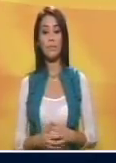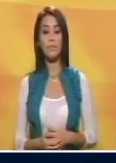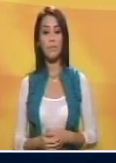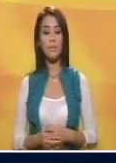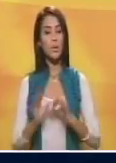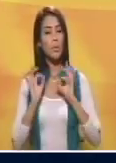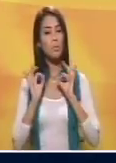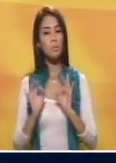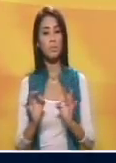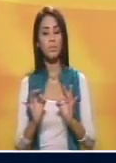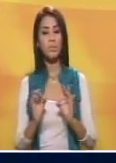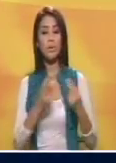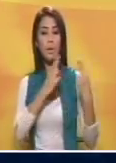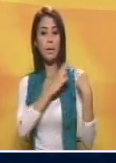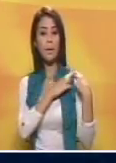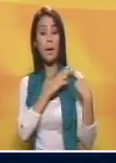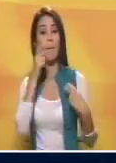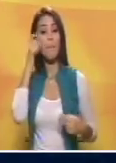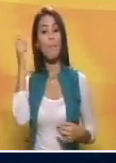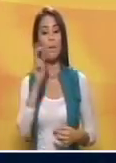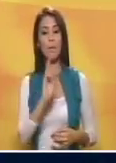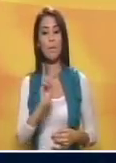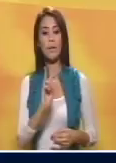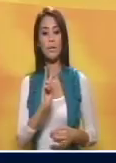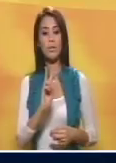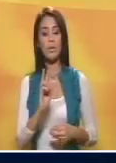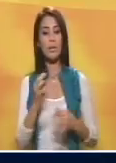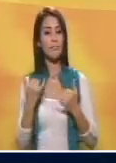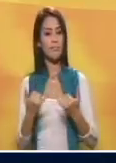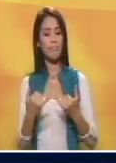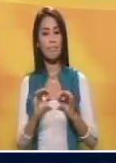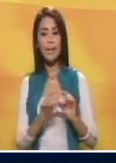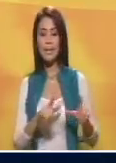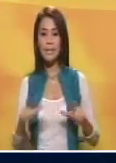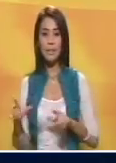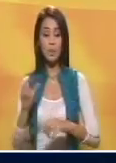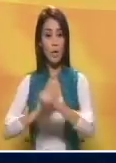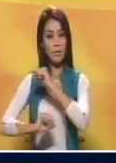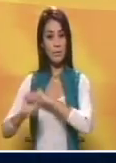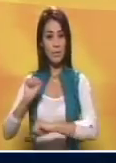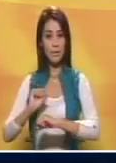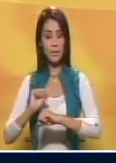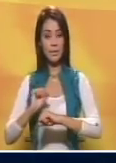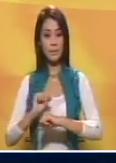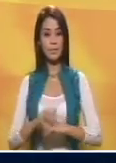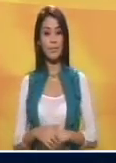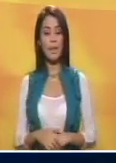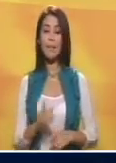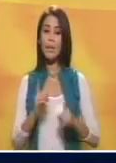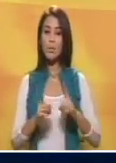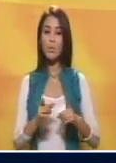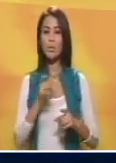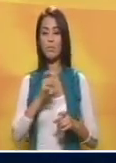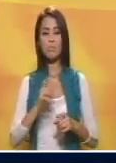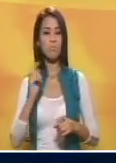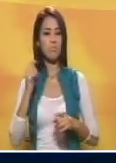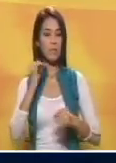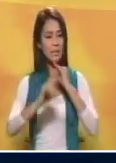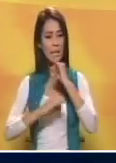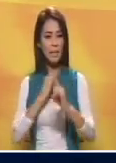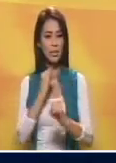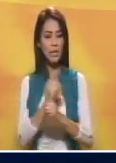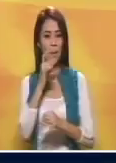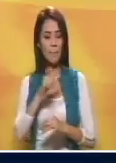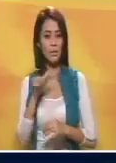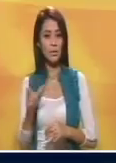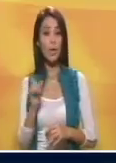que solamente corresponde al pueblo de Venezuela está activado justamente en defensa de desmanes diplomáticos, desmanes internacionales, y